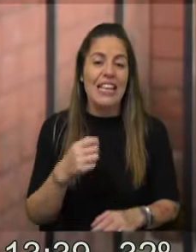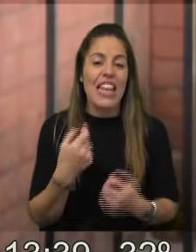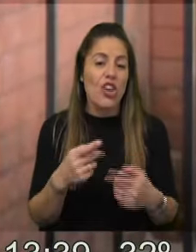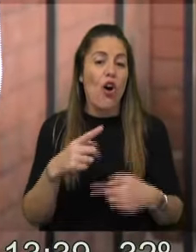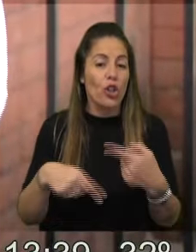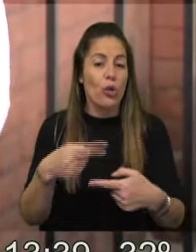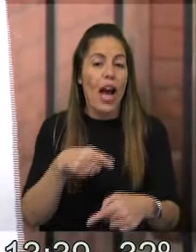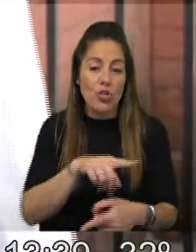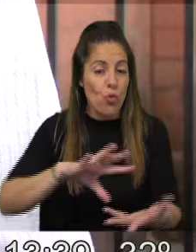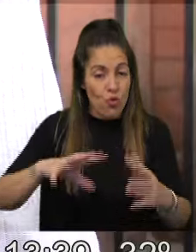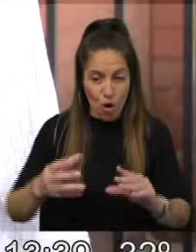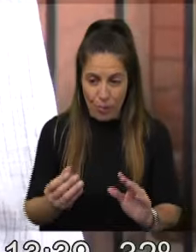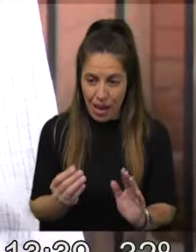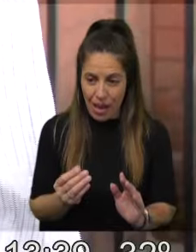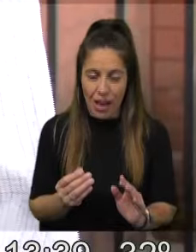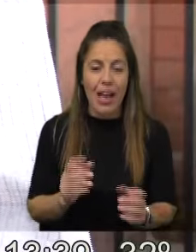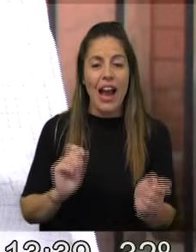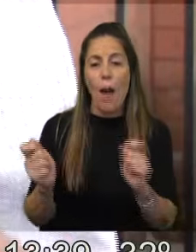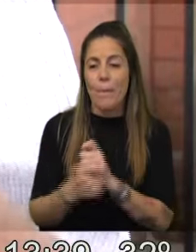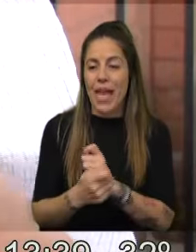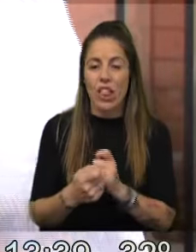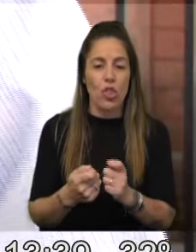su forma, cambiando